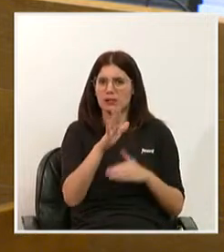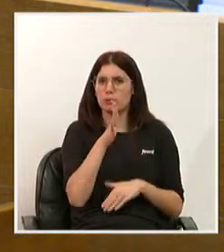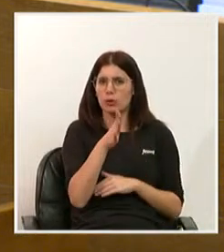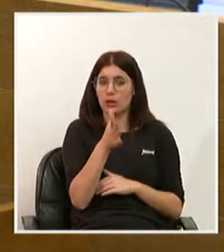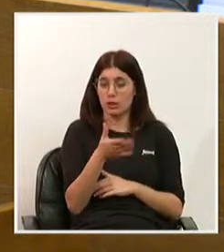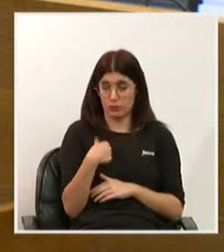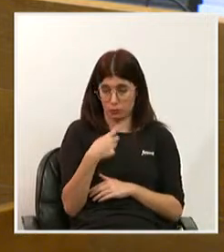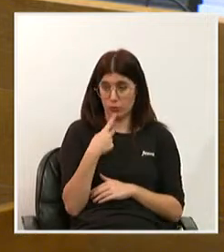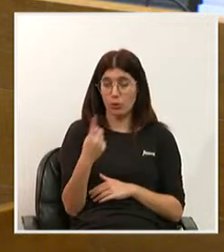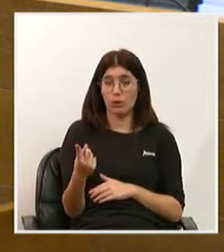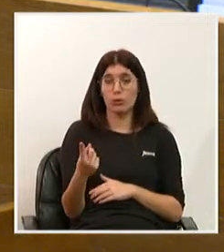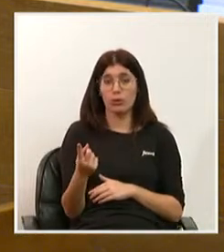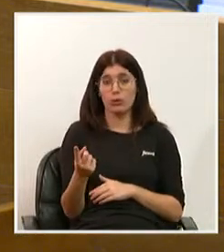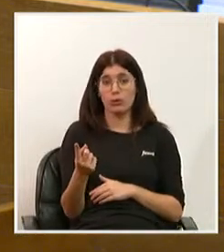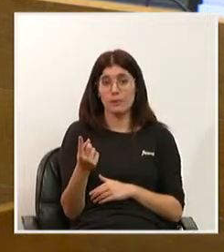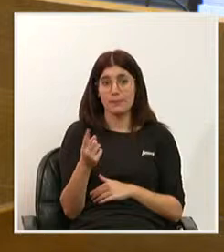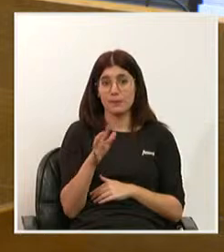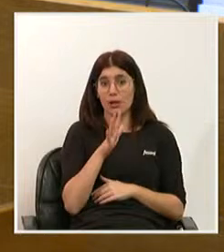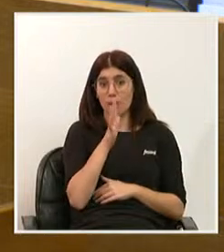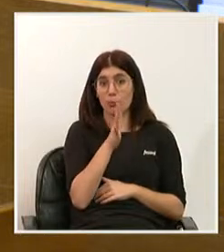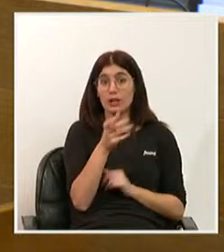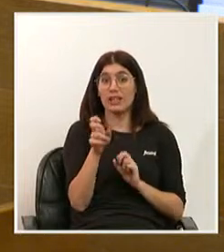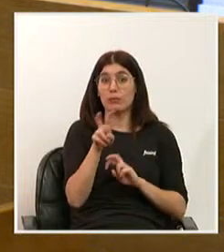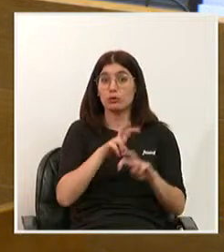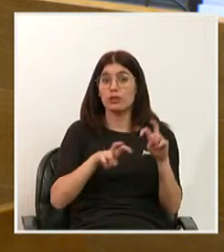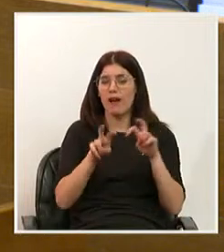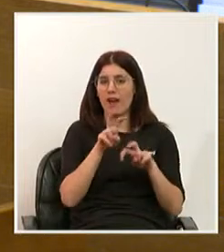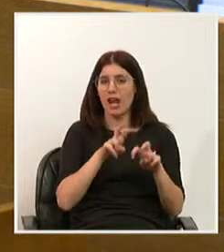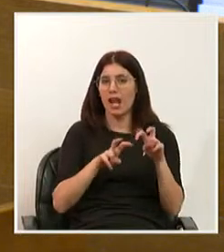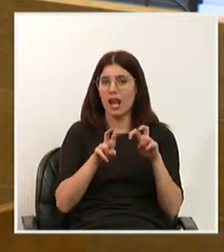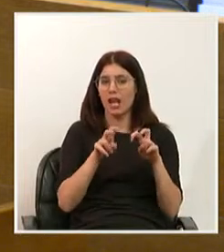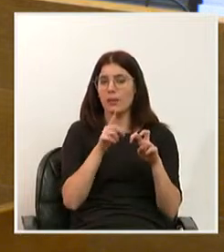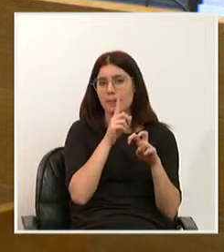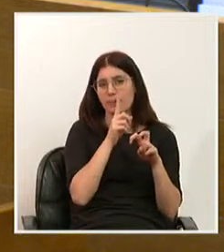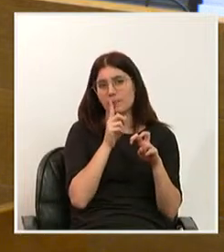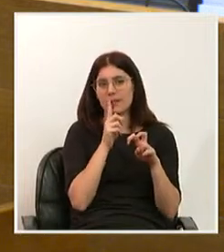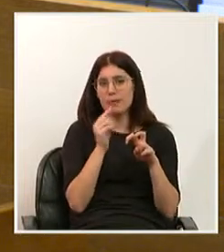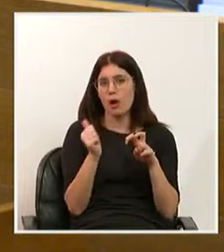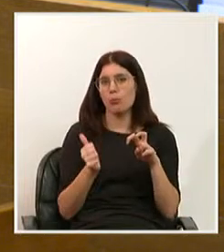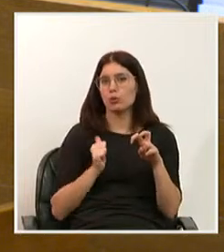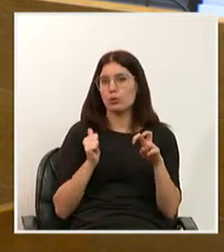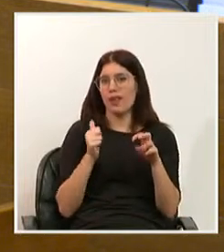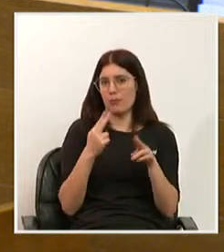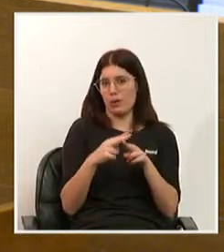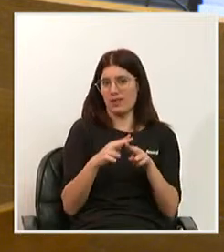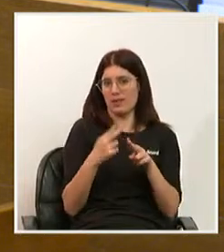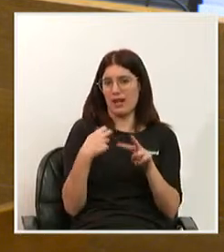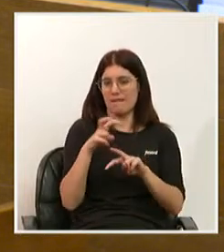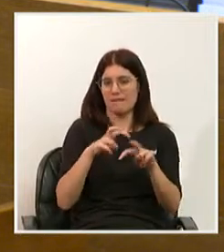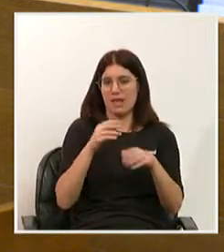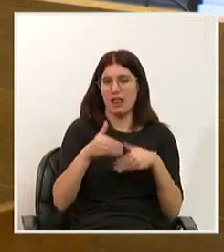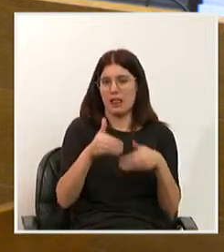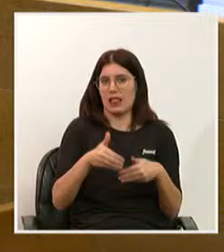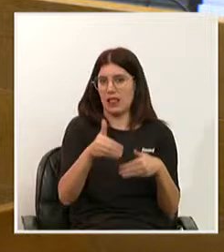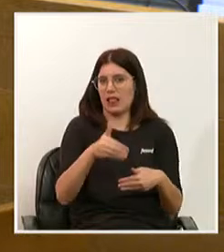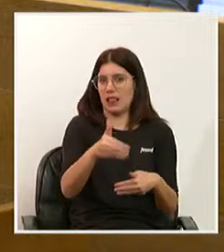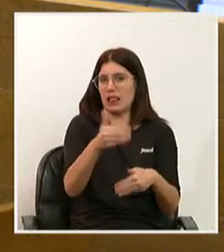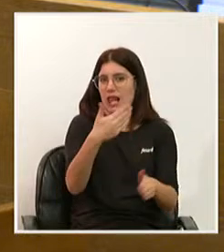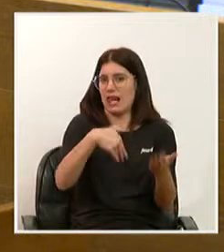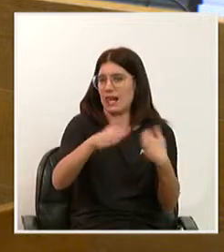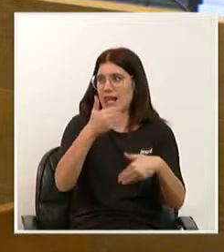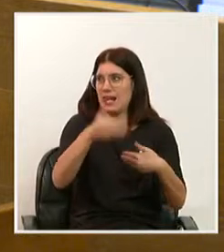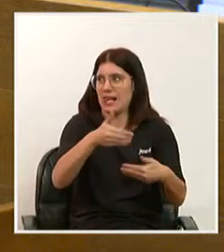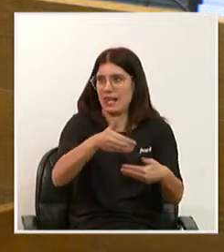digo yo porque estaban buscando lo que se llama la oportunidad política estaban retrasando esa